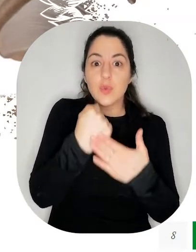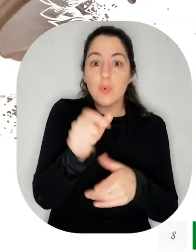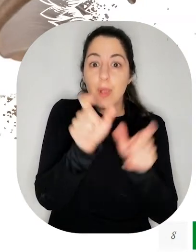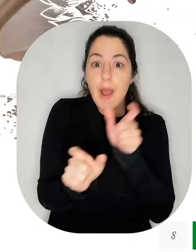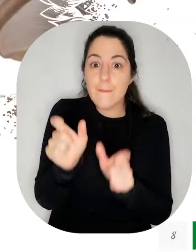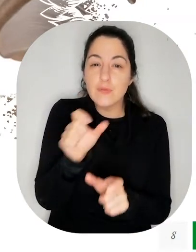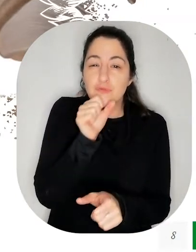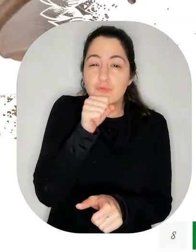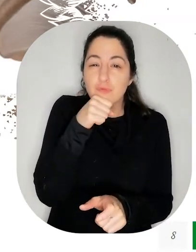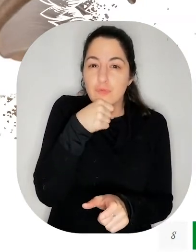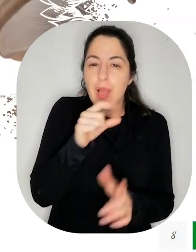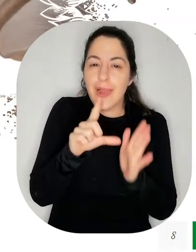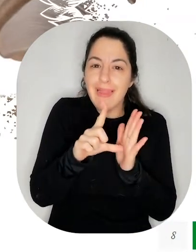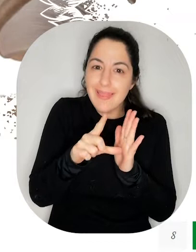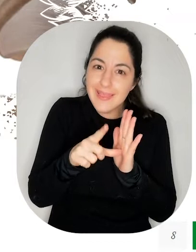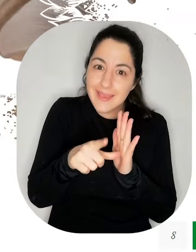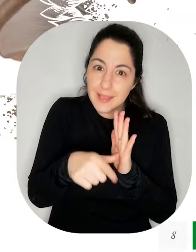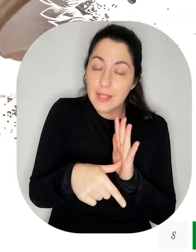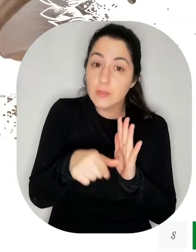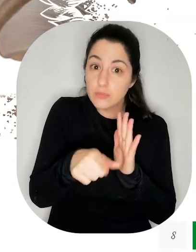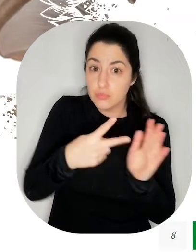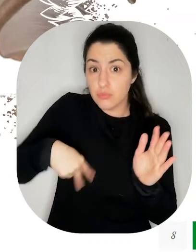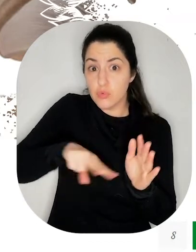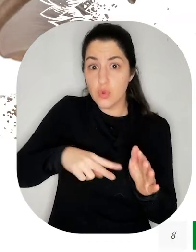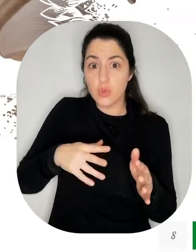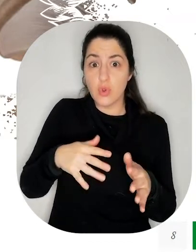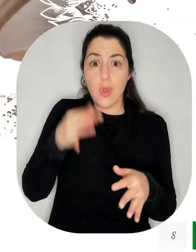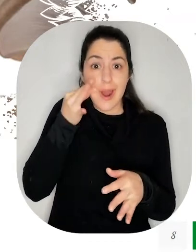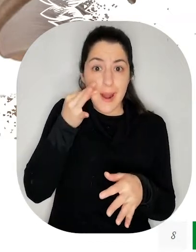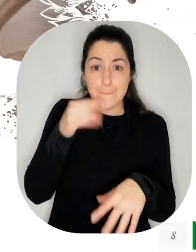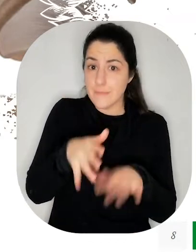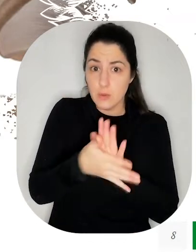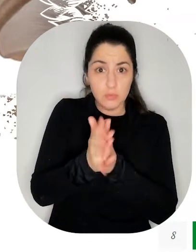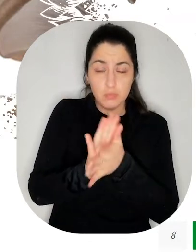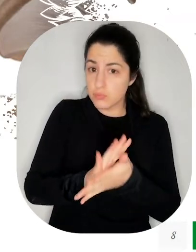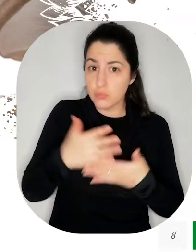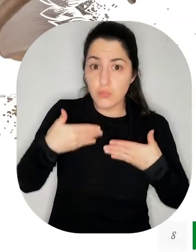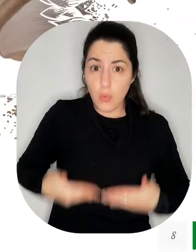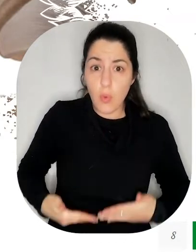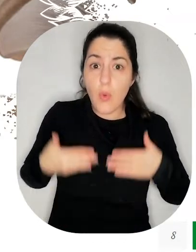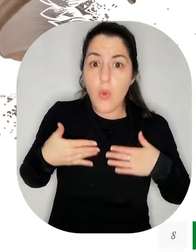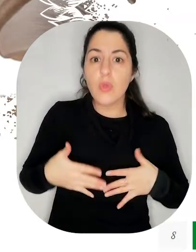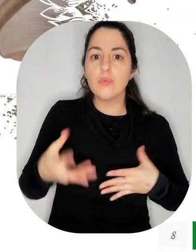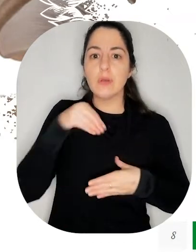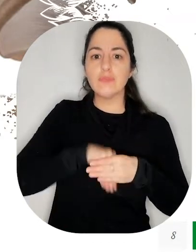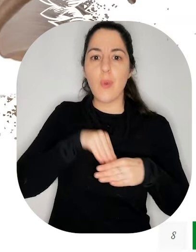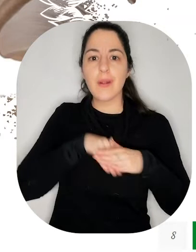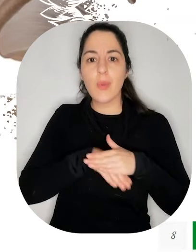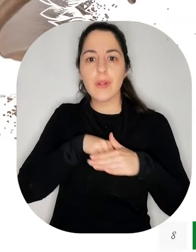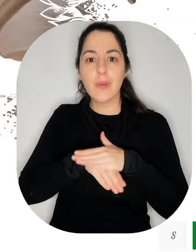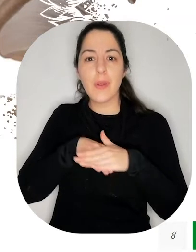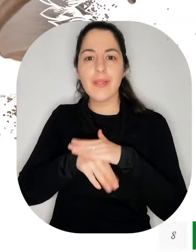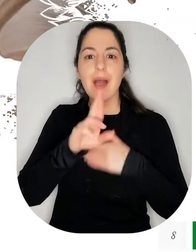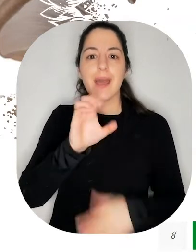y el deterioro de los órganos con el tiempo. Todos con la edad, nuestros tejidos van acumulando lo que se